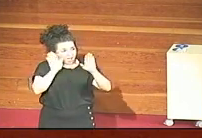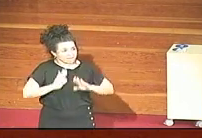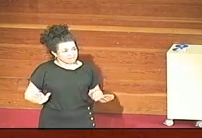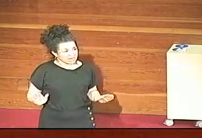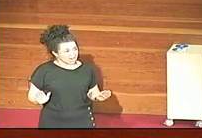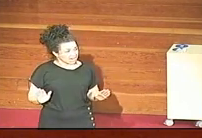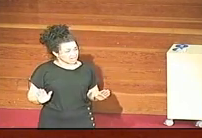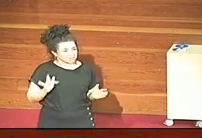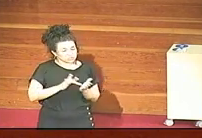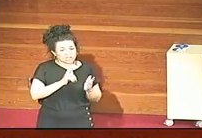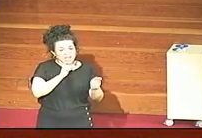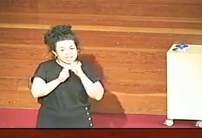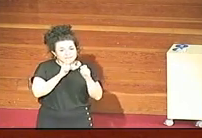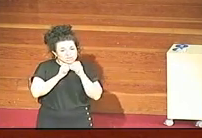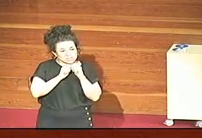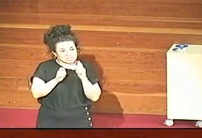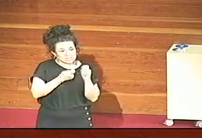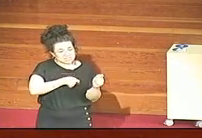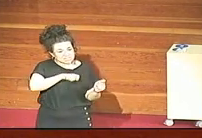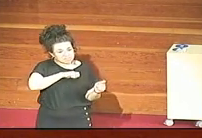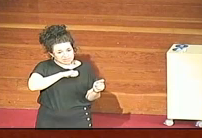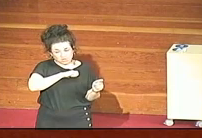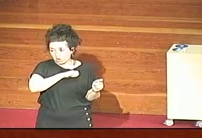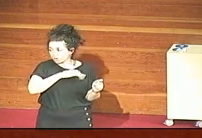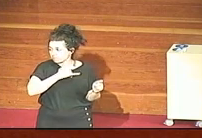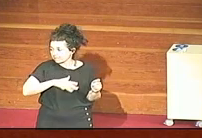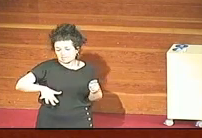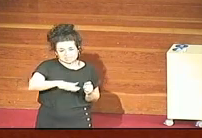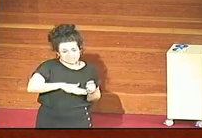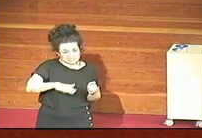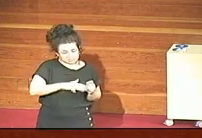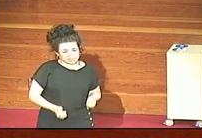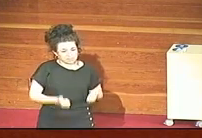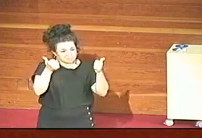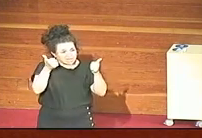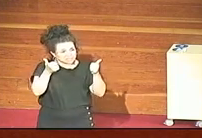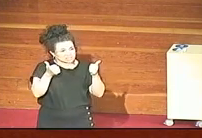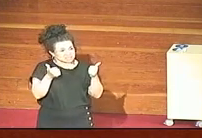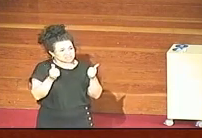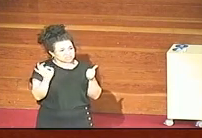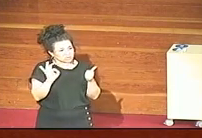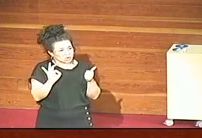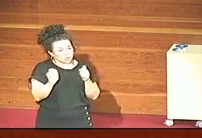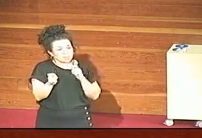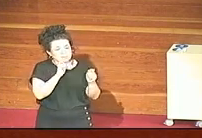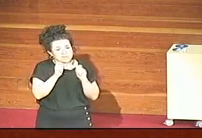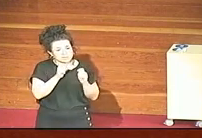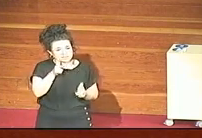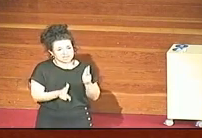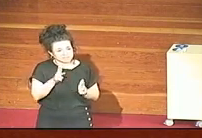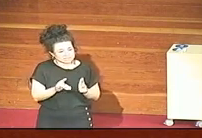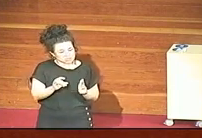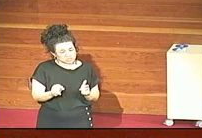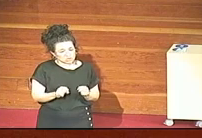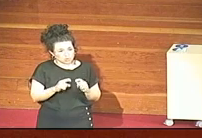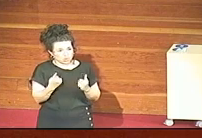español tendría más espacio un periodista vasco o si es así le dedicaría mos una página